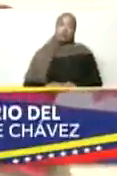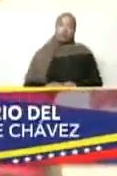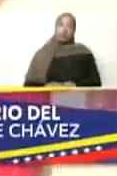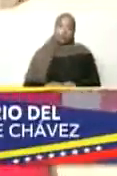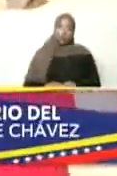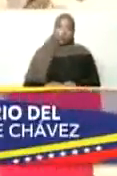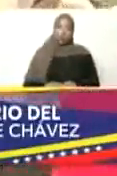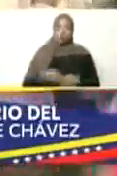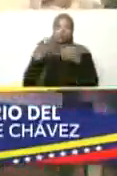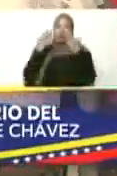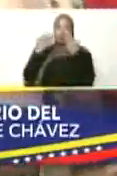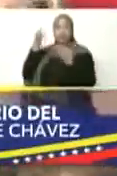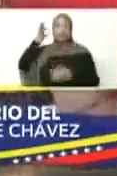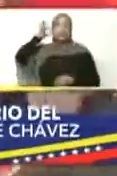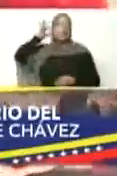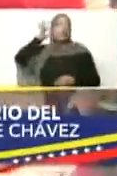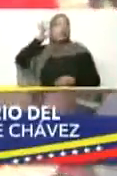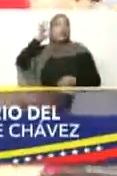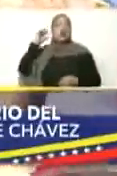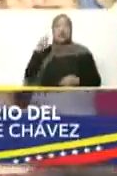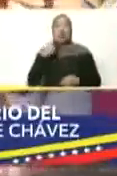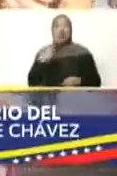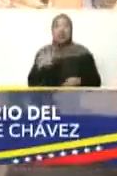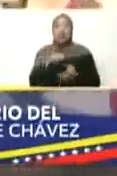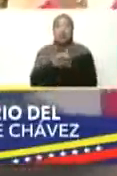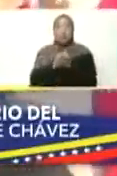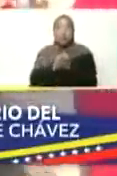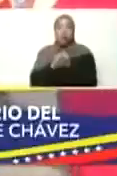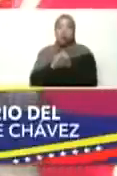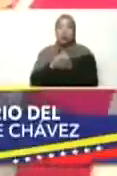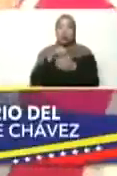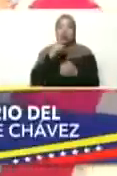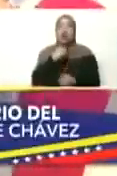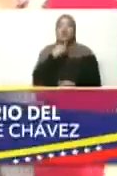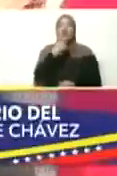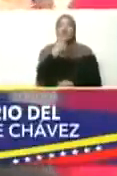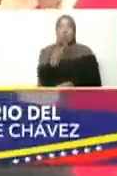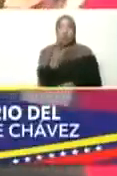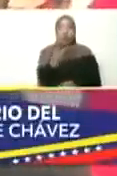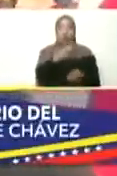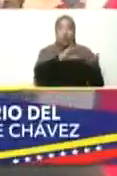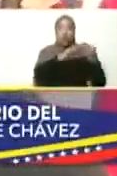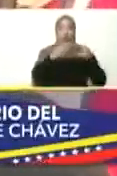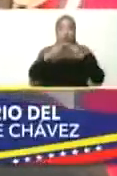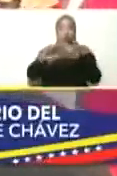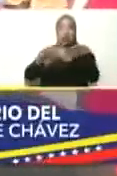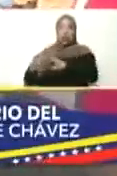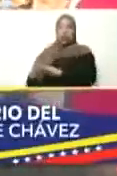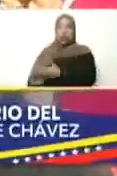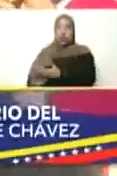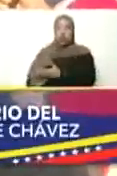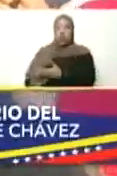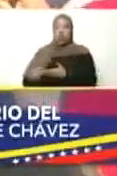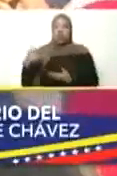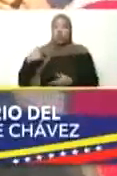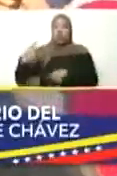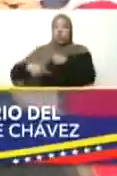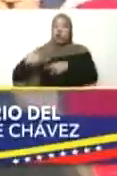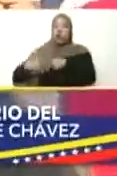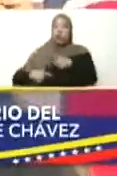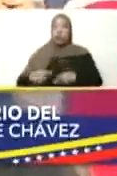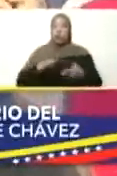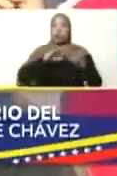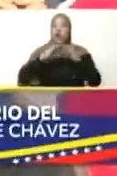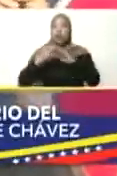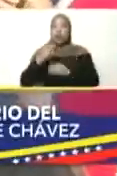tenemos a Jennifer. ¿Qué nos dice Jennifer? Vocera de la comuna. Mi nombre es Jennifer, vocera productiva de la comuna del Maizal,